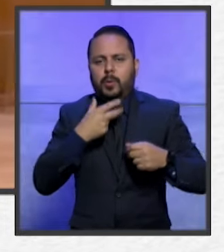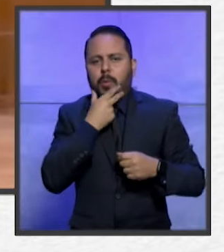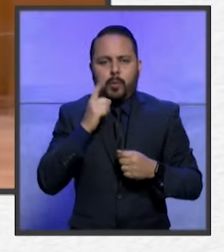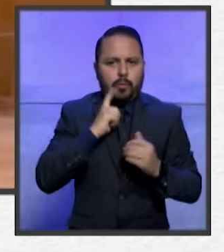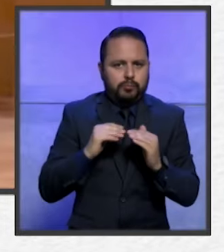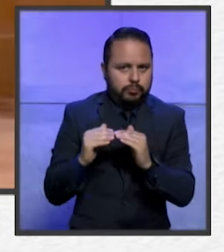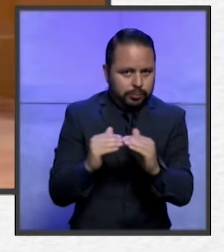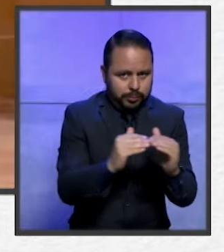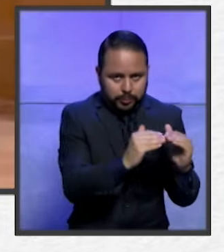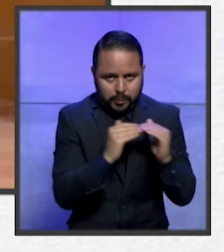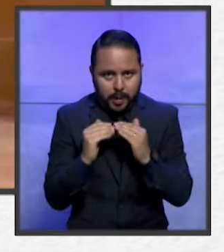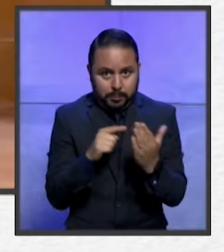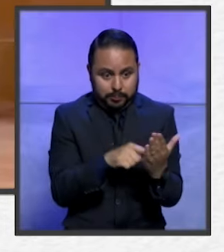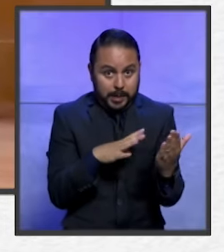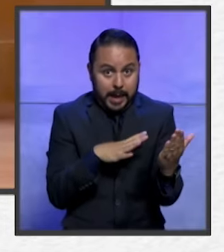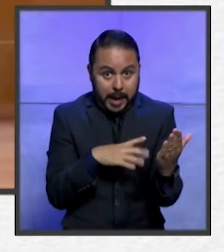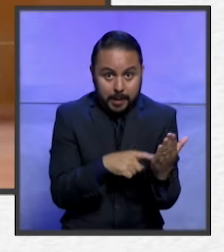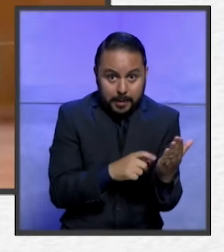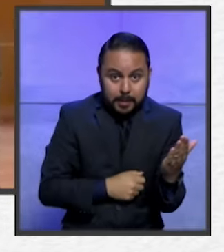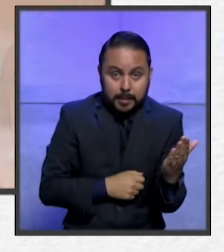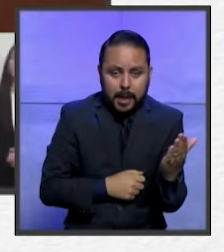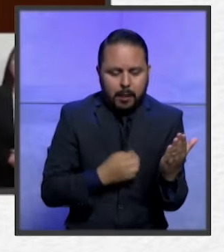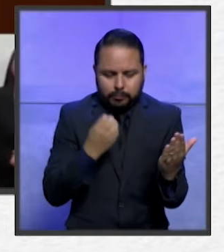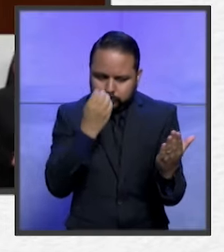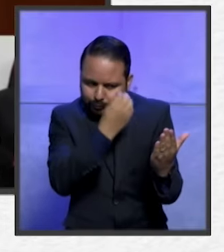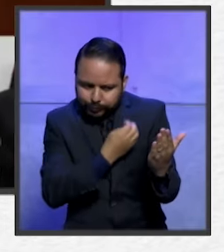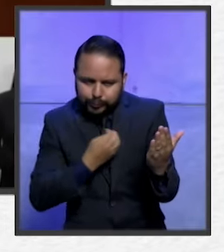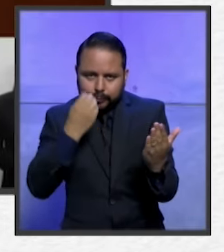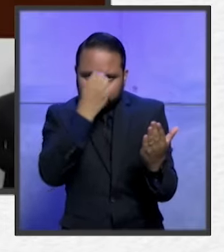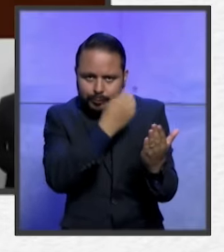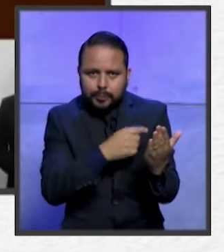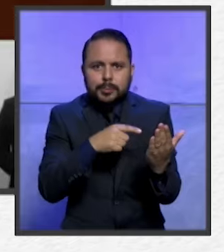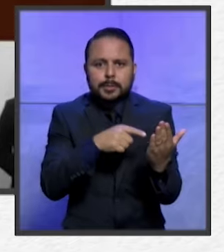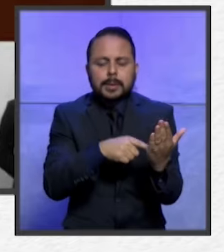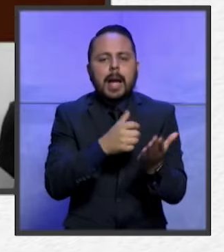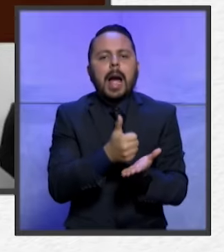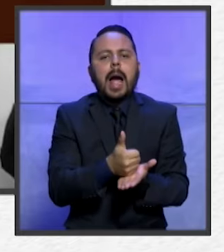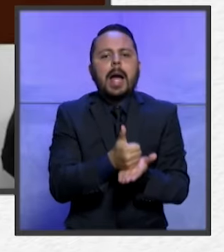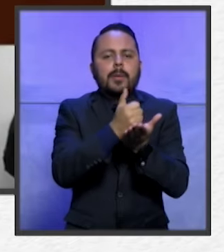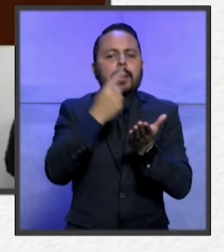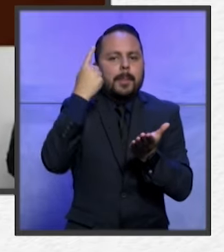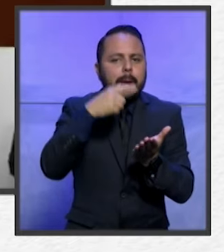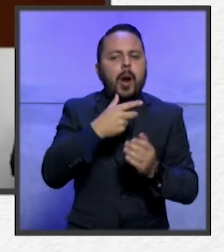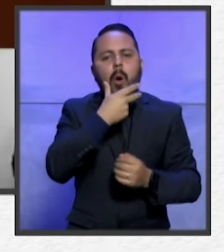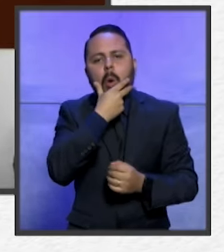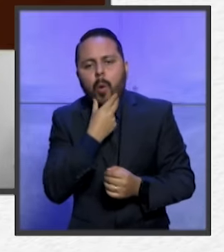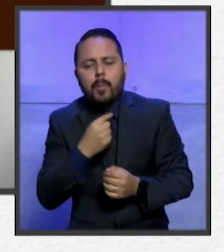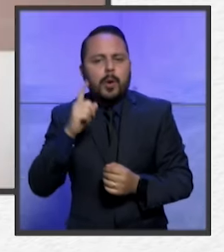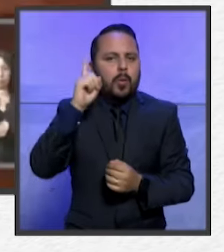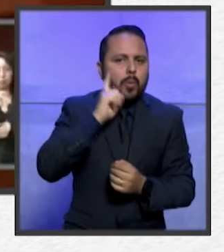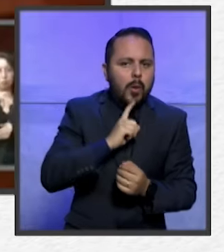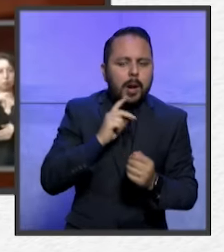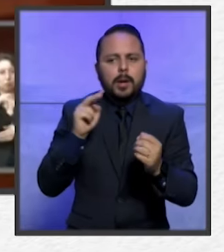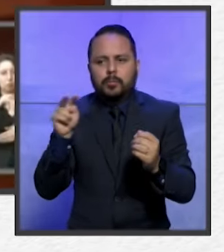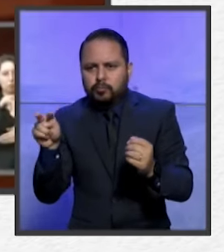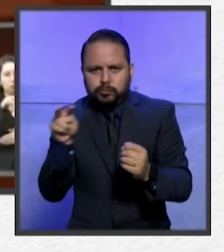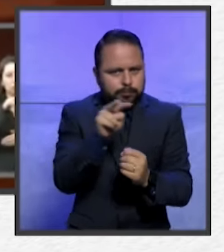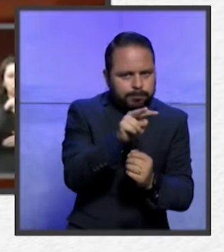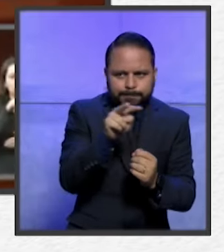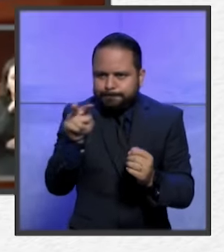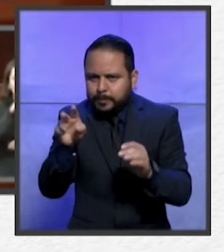de género que eh permita considerar eh tanto a mujeres como a hombres